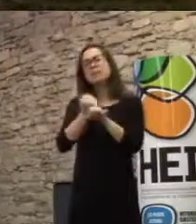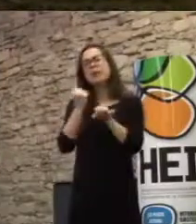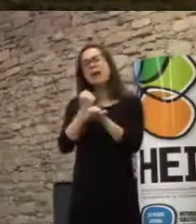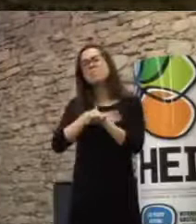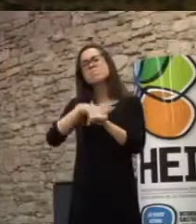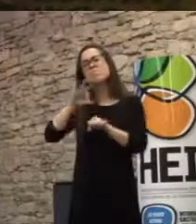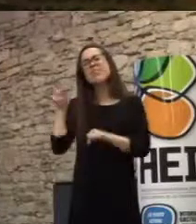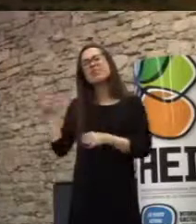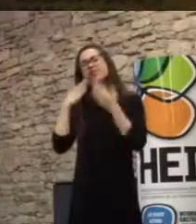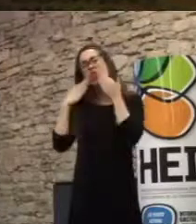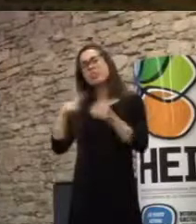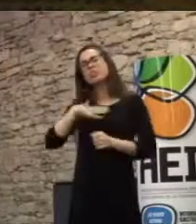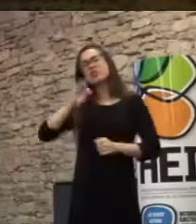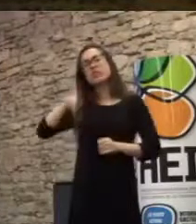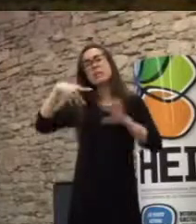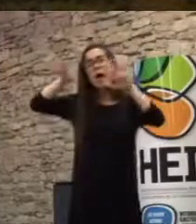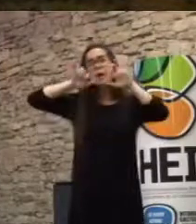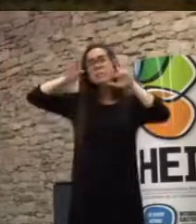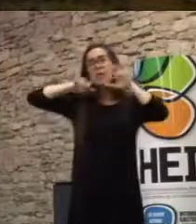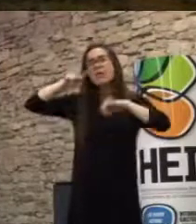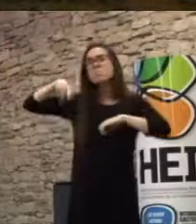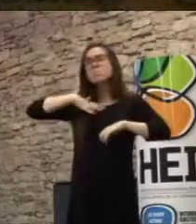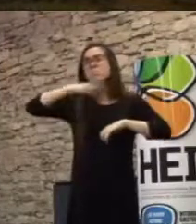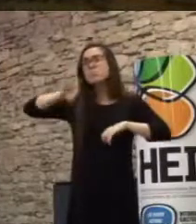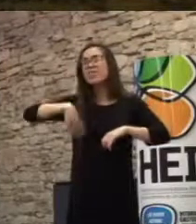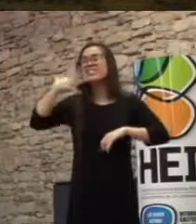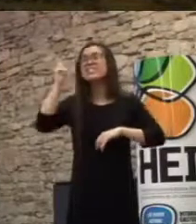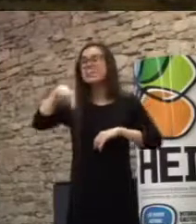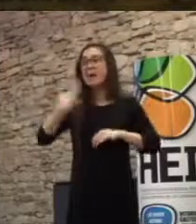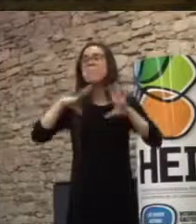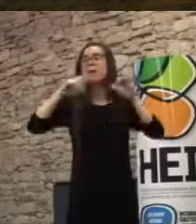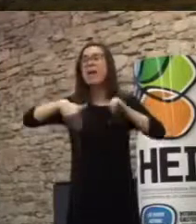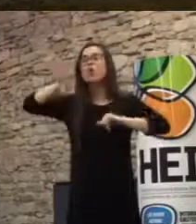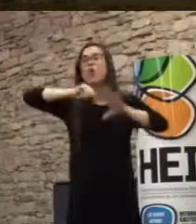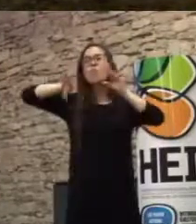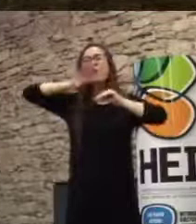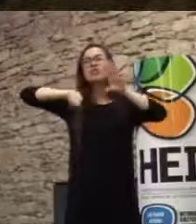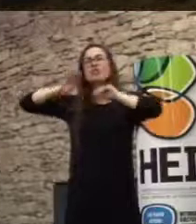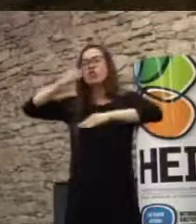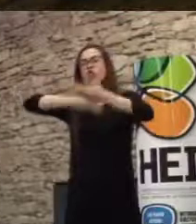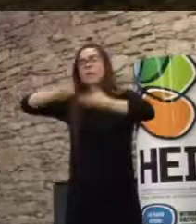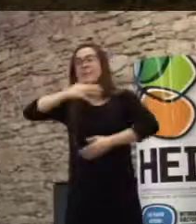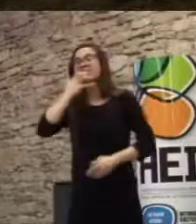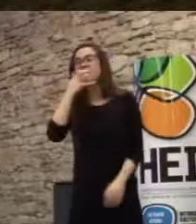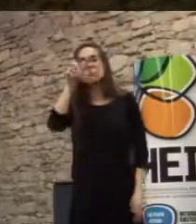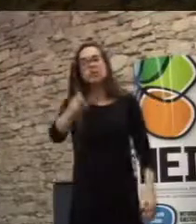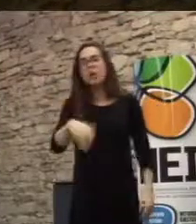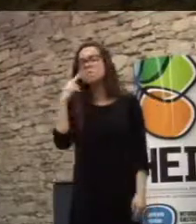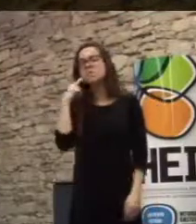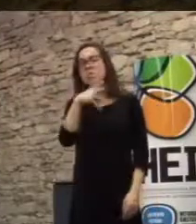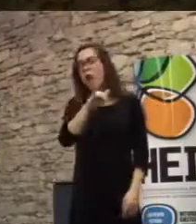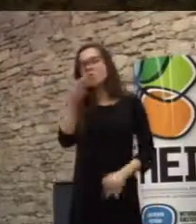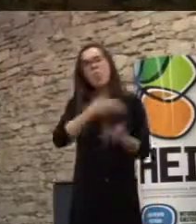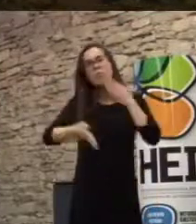con esas se abre el mundo de la comprensión y la colaboración porque si una persona tiene miedo no va a